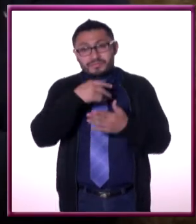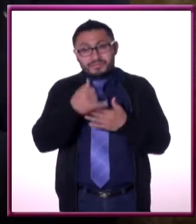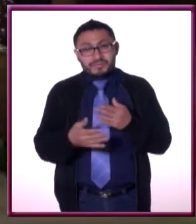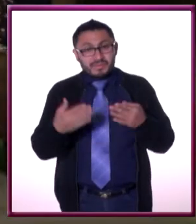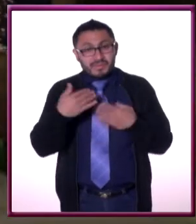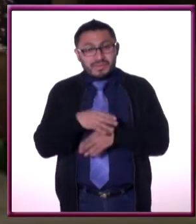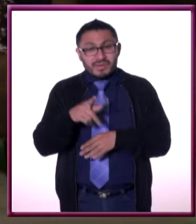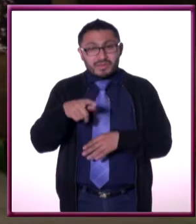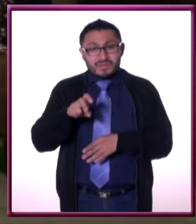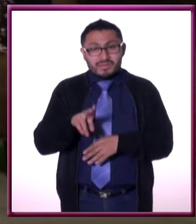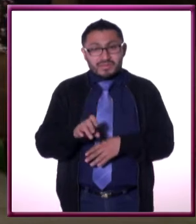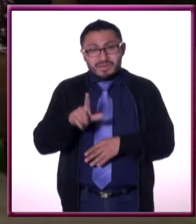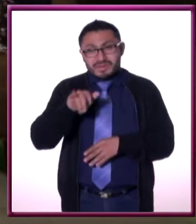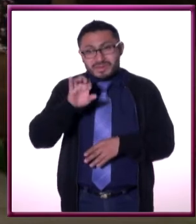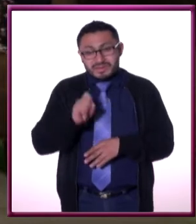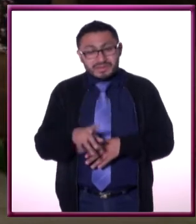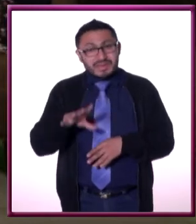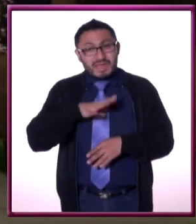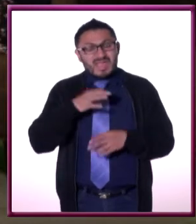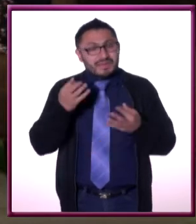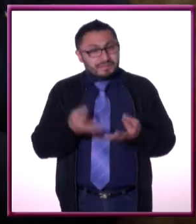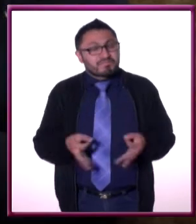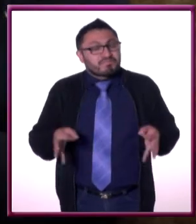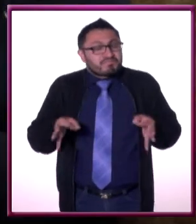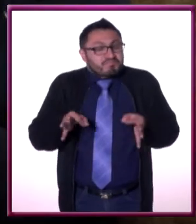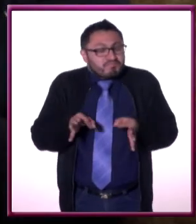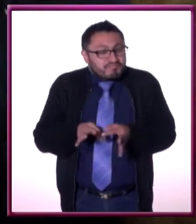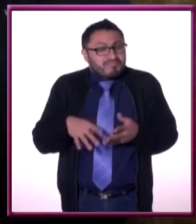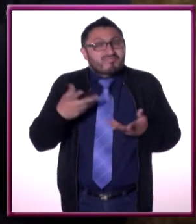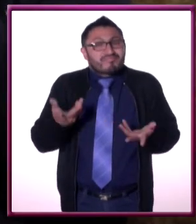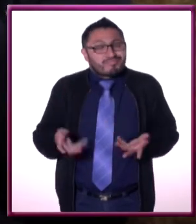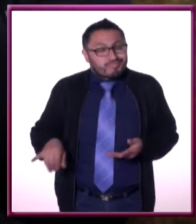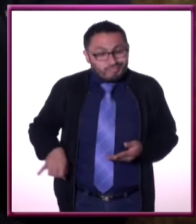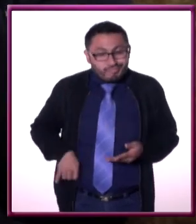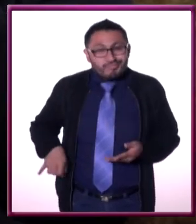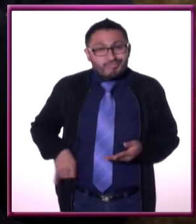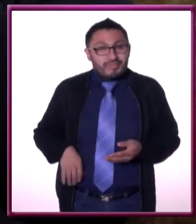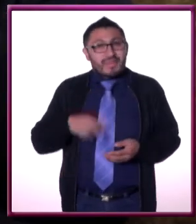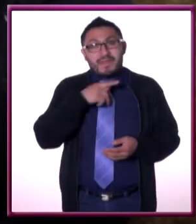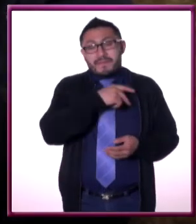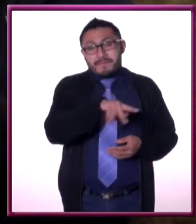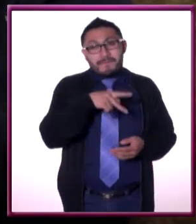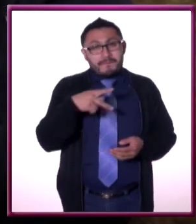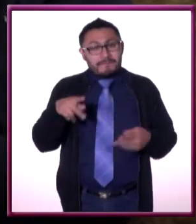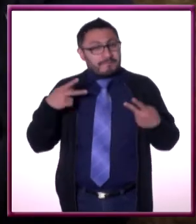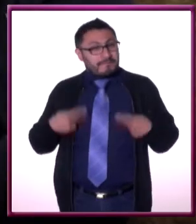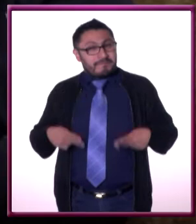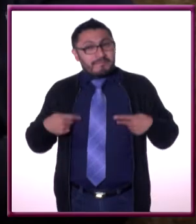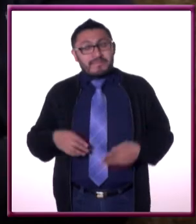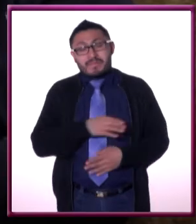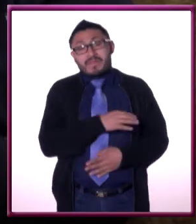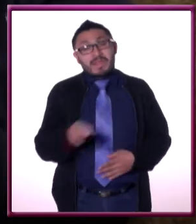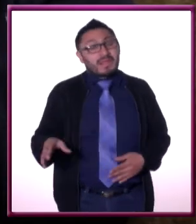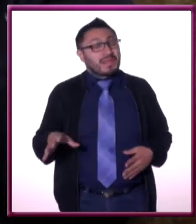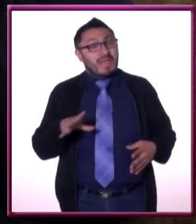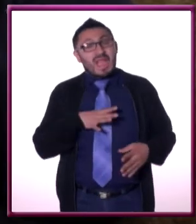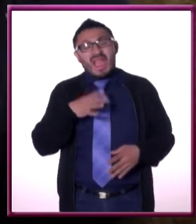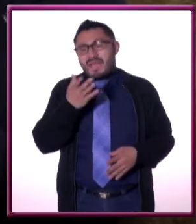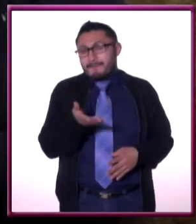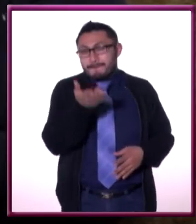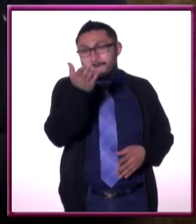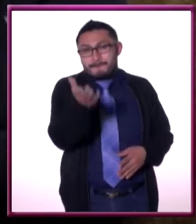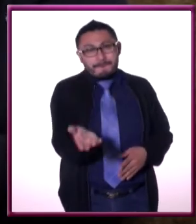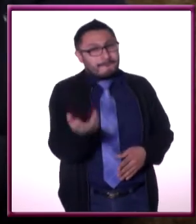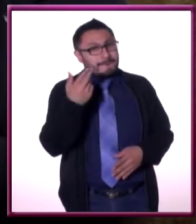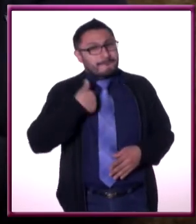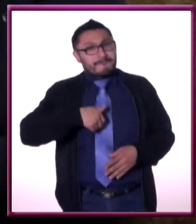sobre quelites. Ujú. Entonces, algo interesante es que pues las propias personas del campo nos han pedido